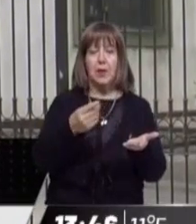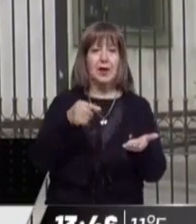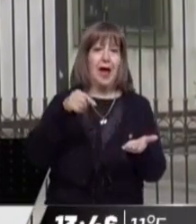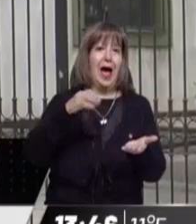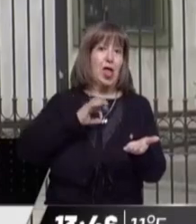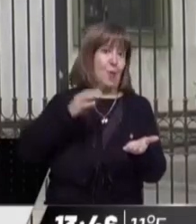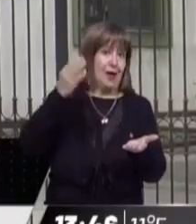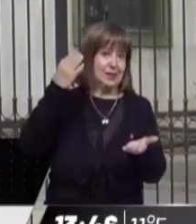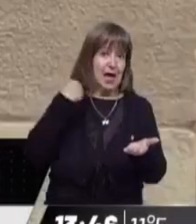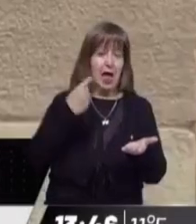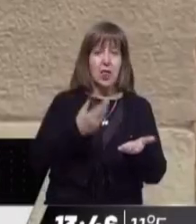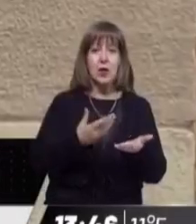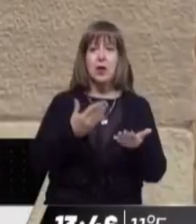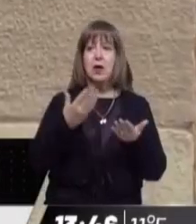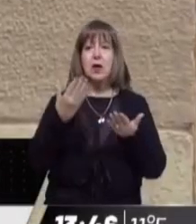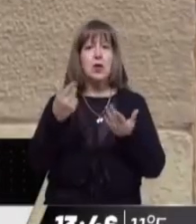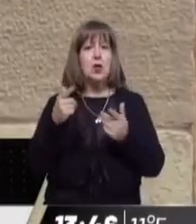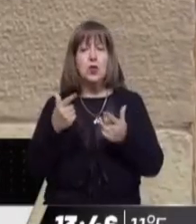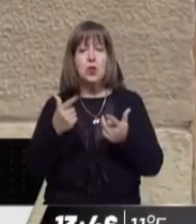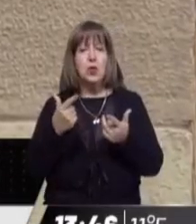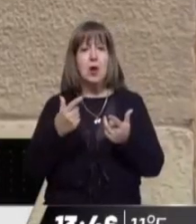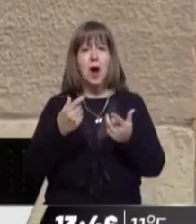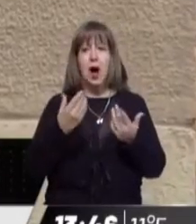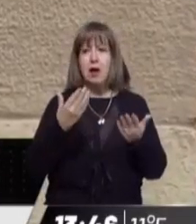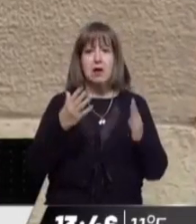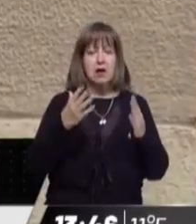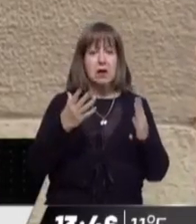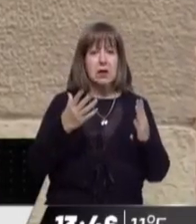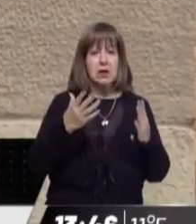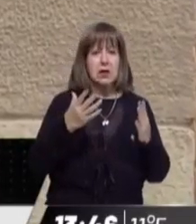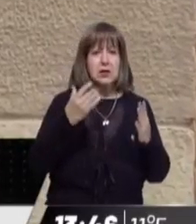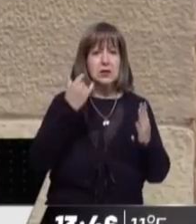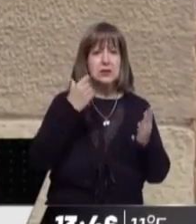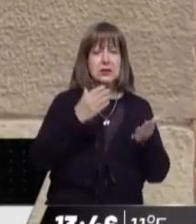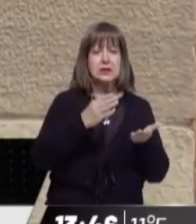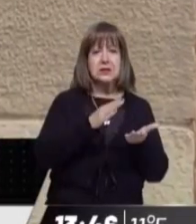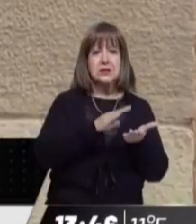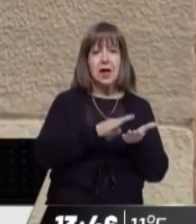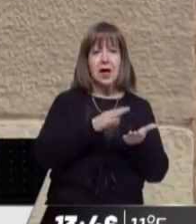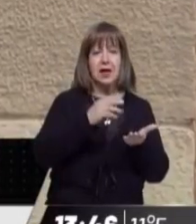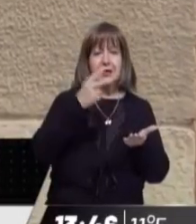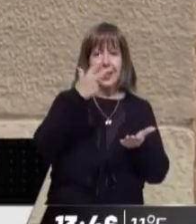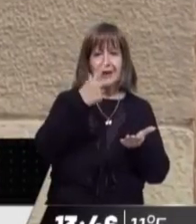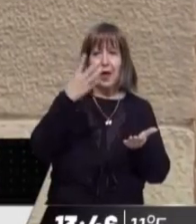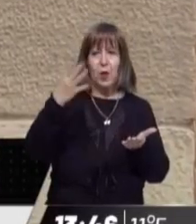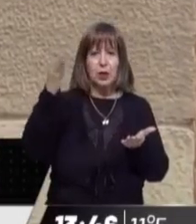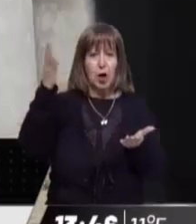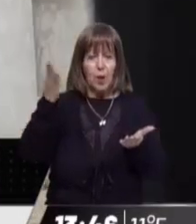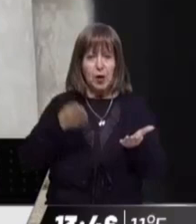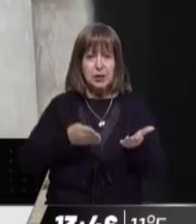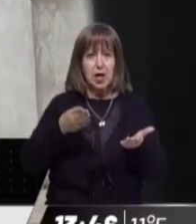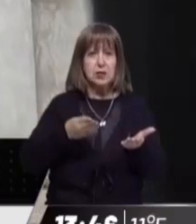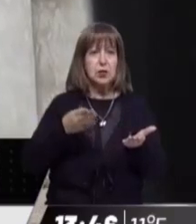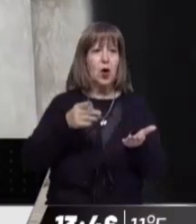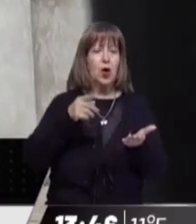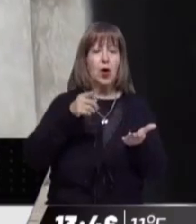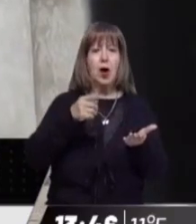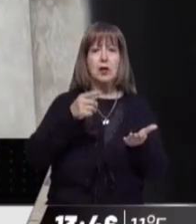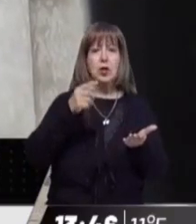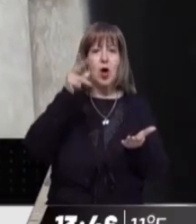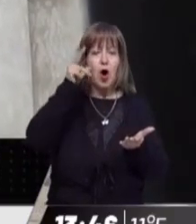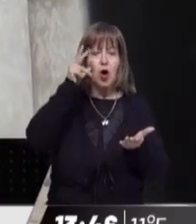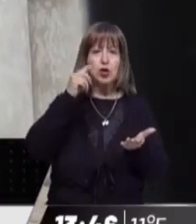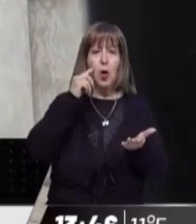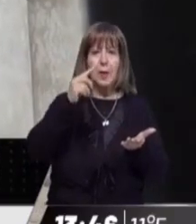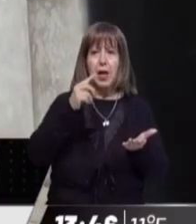eh También la falta de bienes digamos se tomó una muestra del 34 por y solamente que son proximadamente 88000